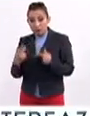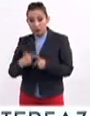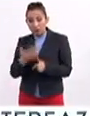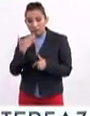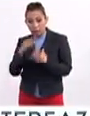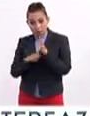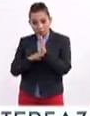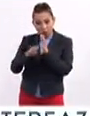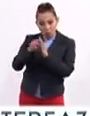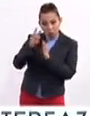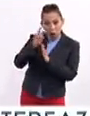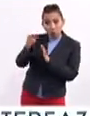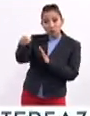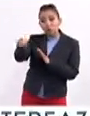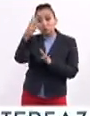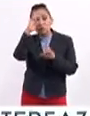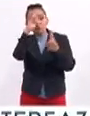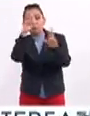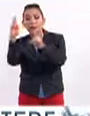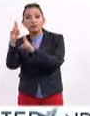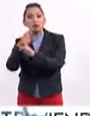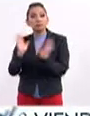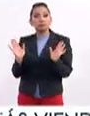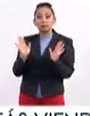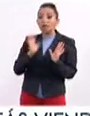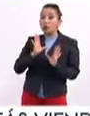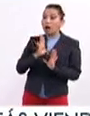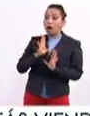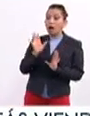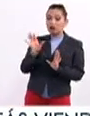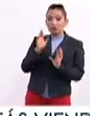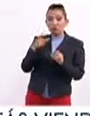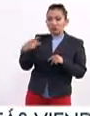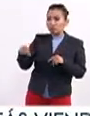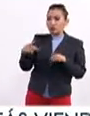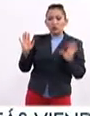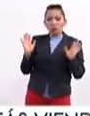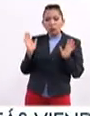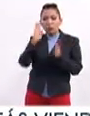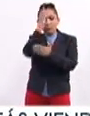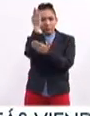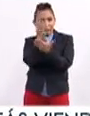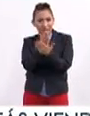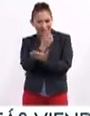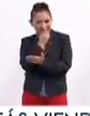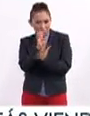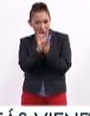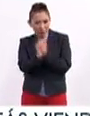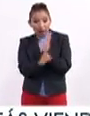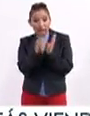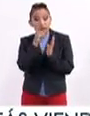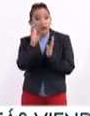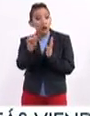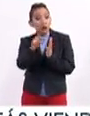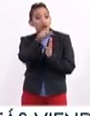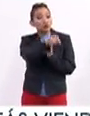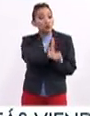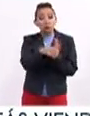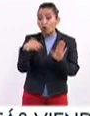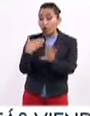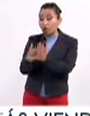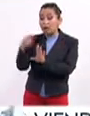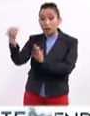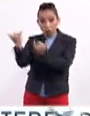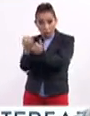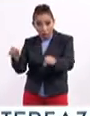madura se entendería cuando respetas al otro. Cuando respetas al otro, desde las cuestiones bíblicas, cuando decían, no hagas al otro lo que no quieres que a